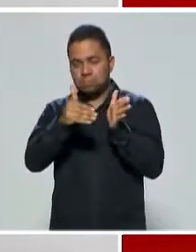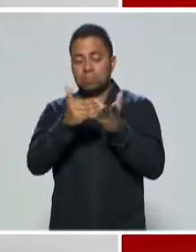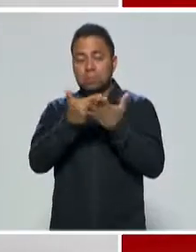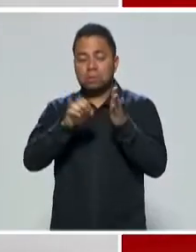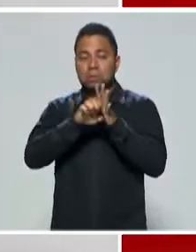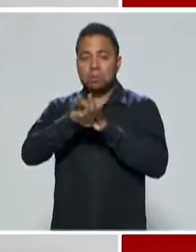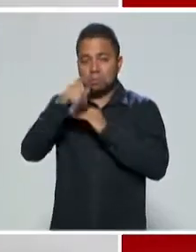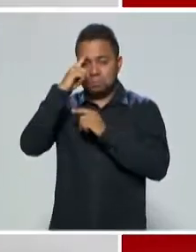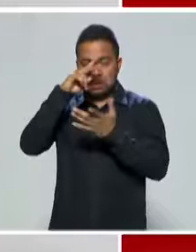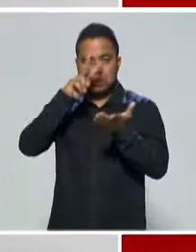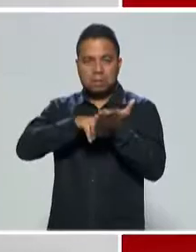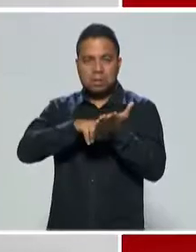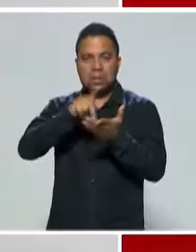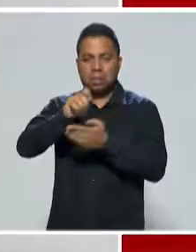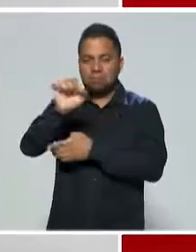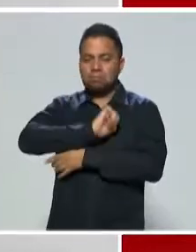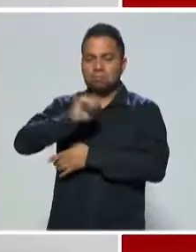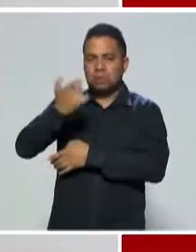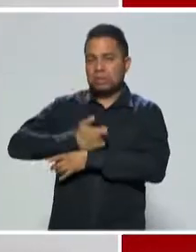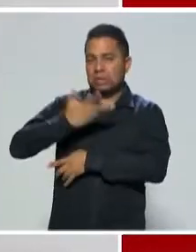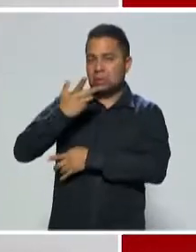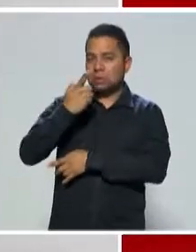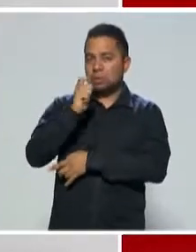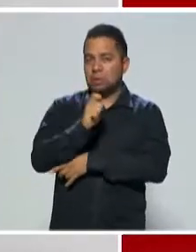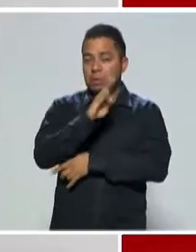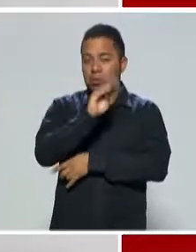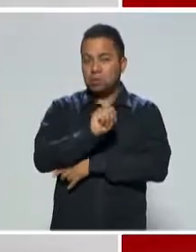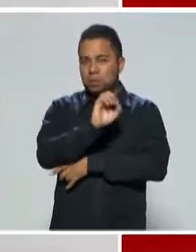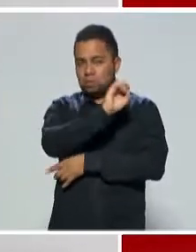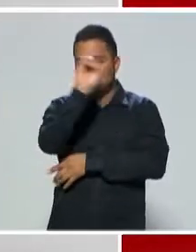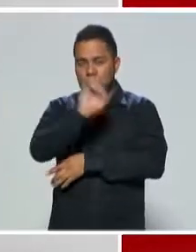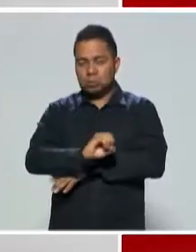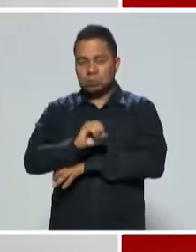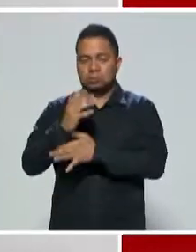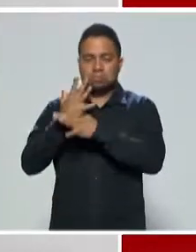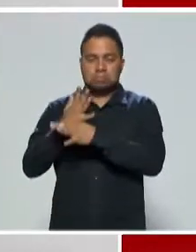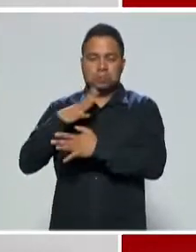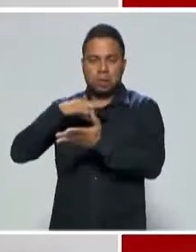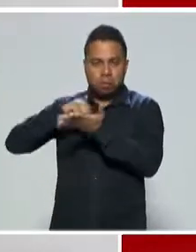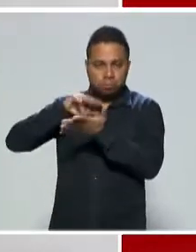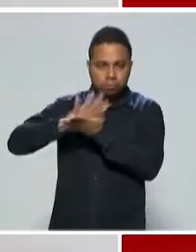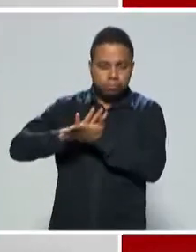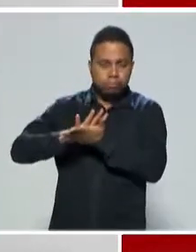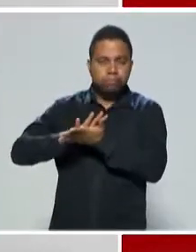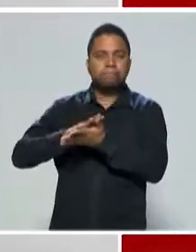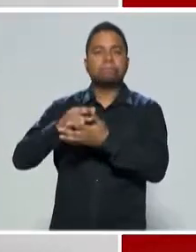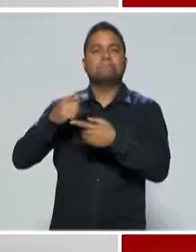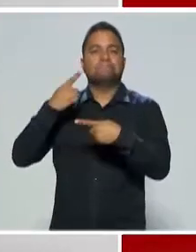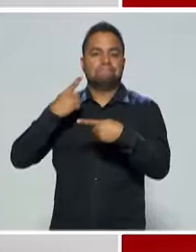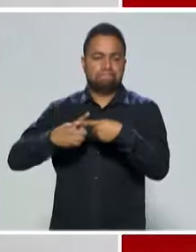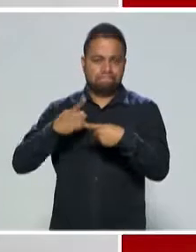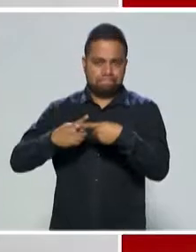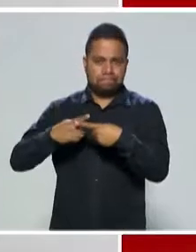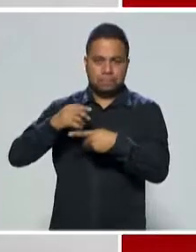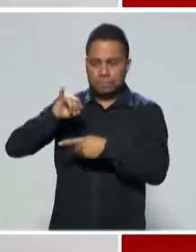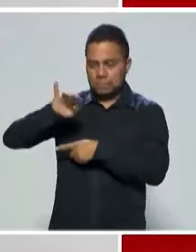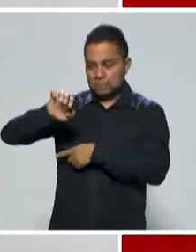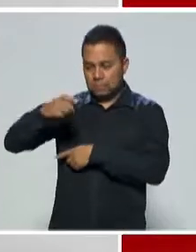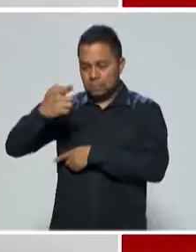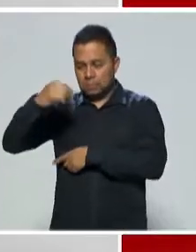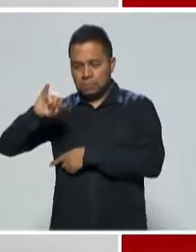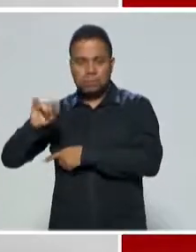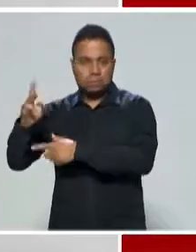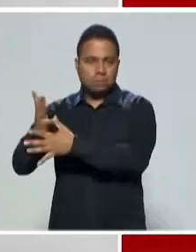que la tasa promedio de inflación fue de 9% de acuerdo a datos del instituto nacional de estadística geografía